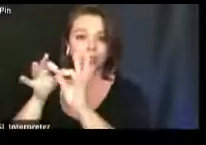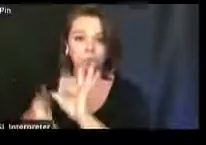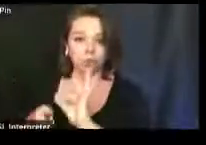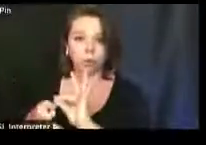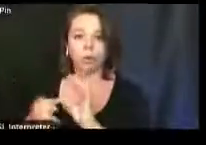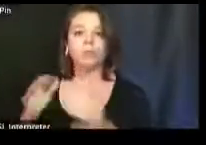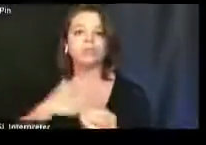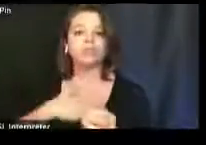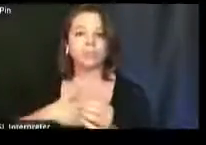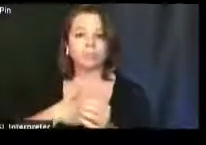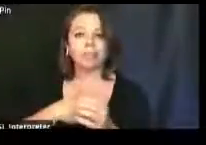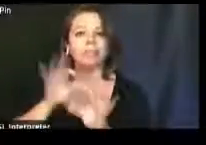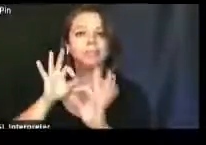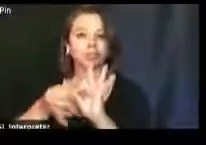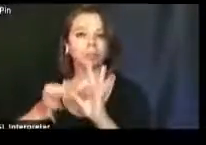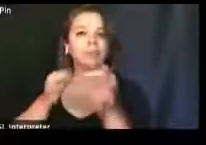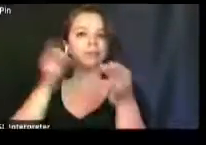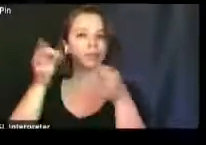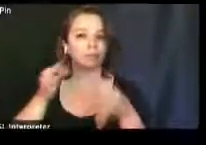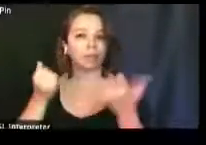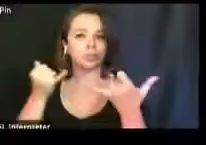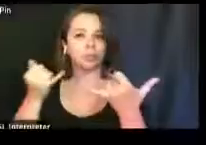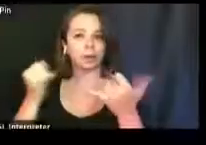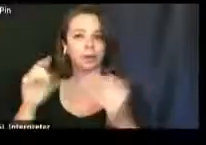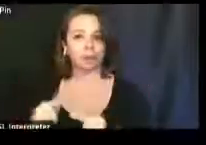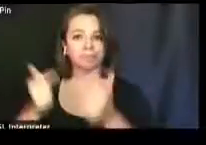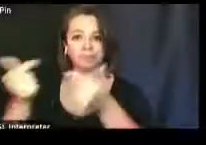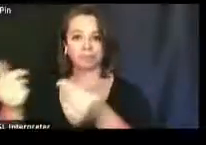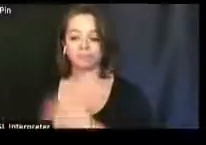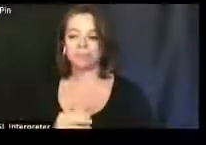interpret our instructions at this time.